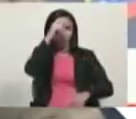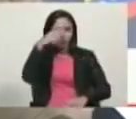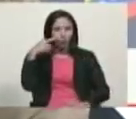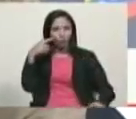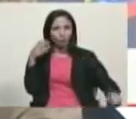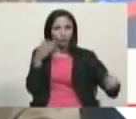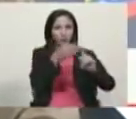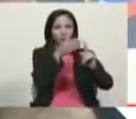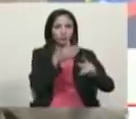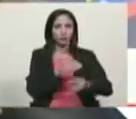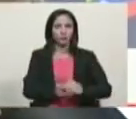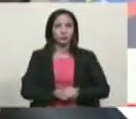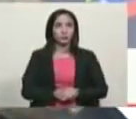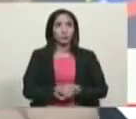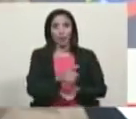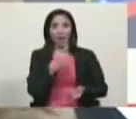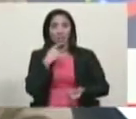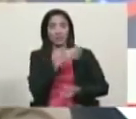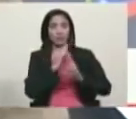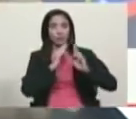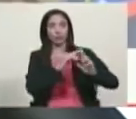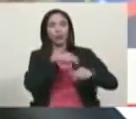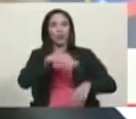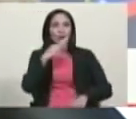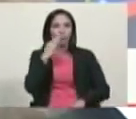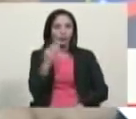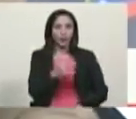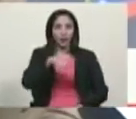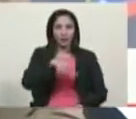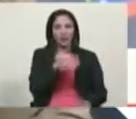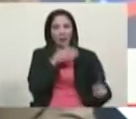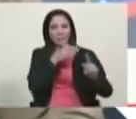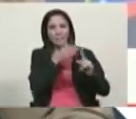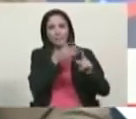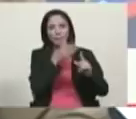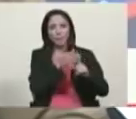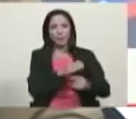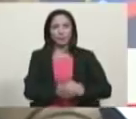él, diciendo la verdad de sus amenazas,